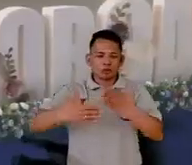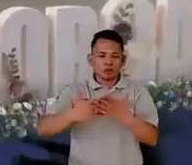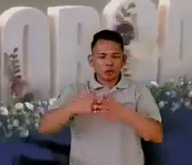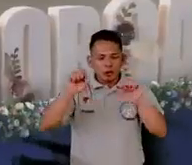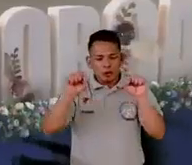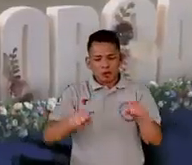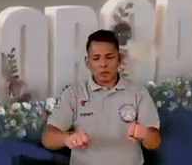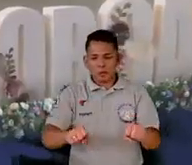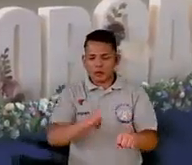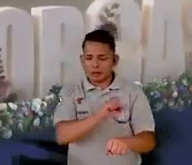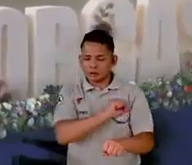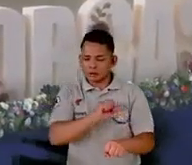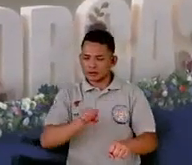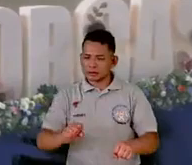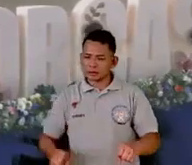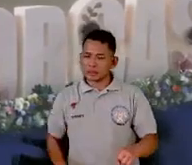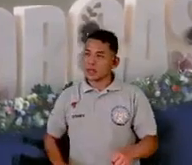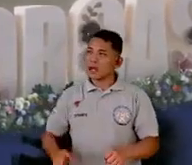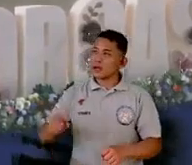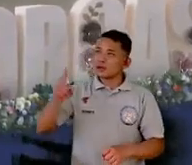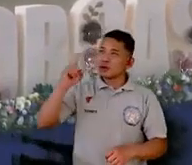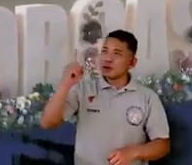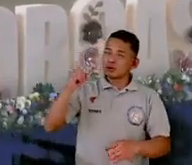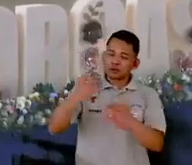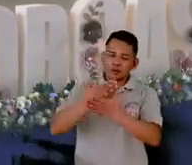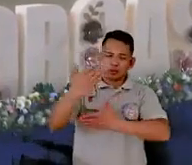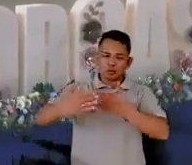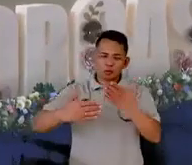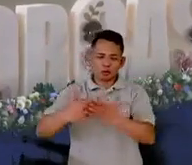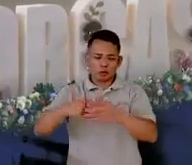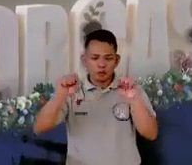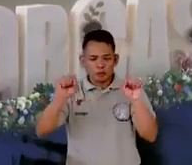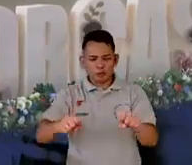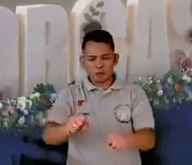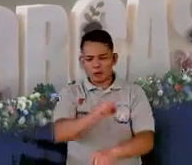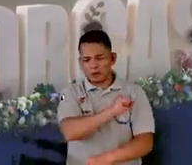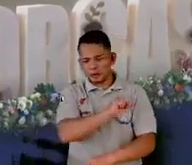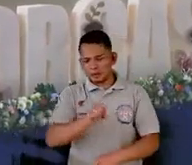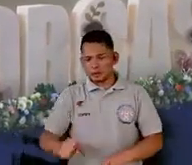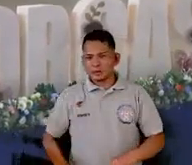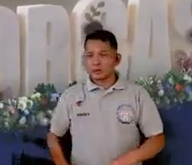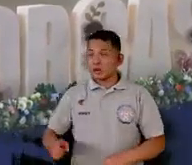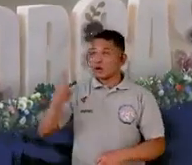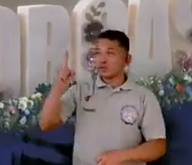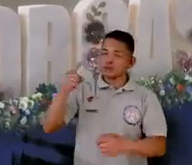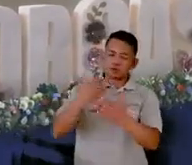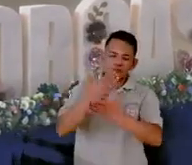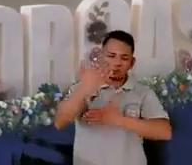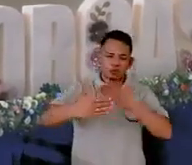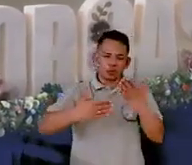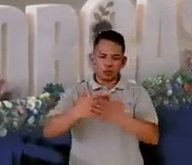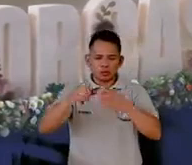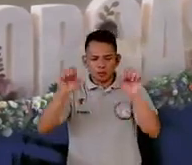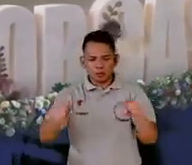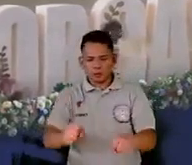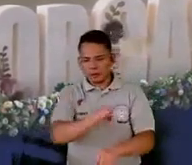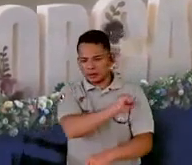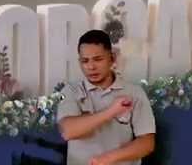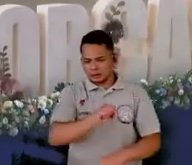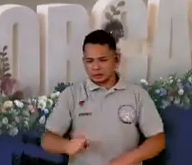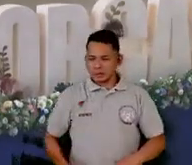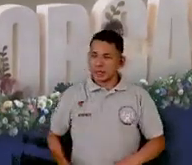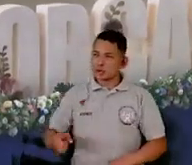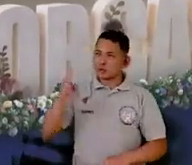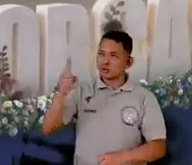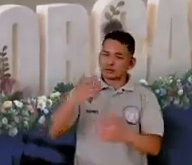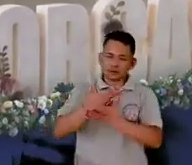Señor. Para ti no hay nada imposible, Señor. Para ti no hay nada imposible, Señor. Para ti